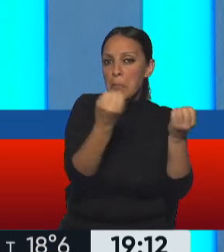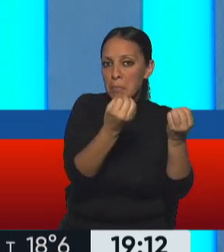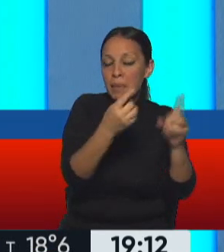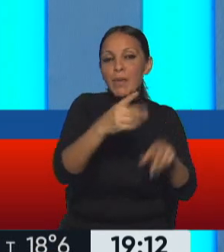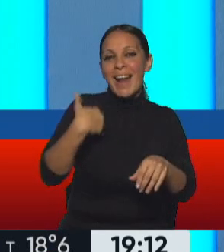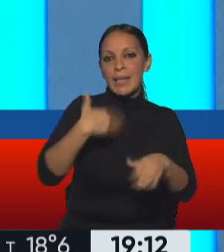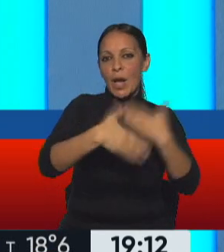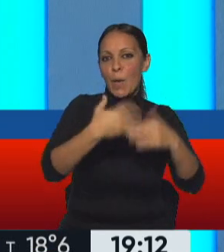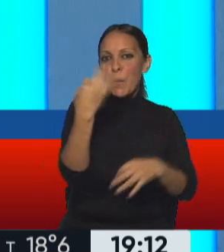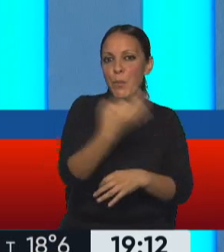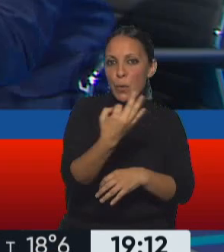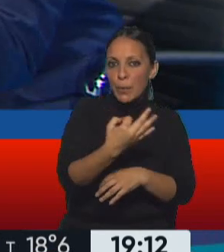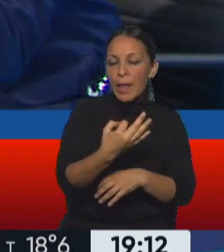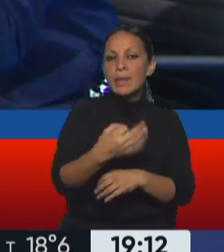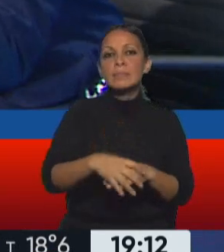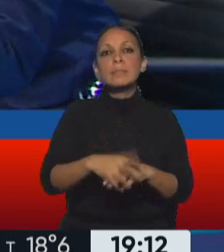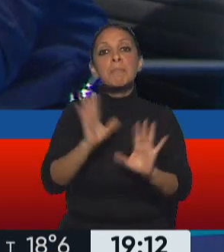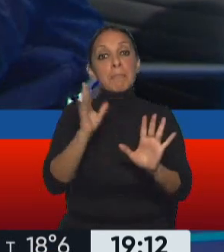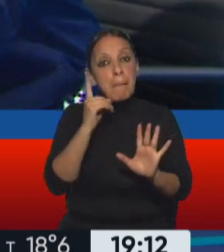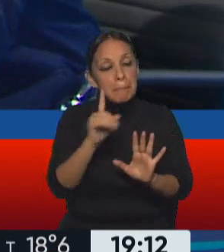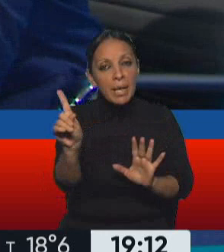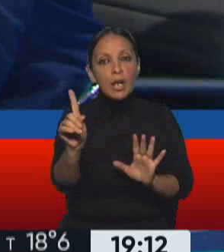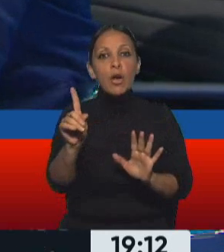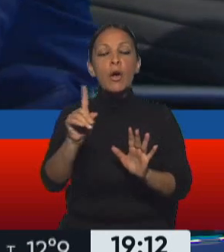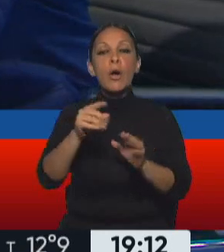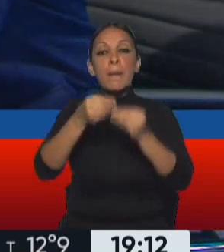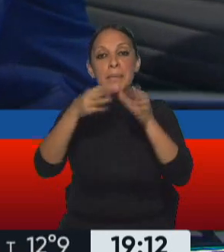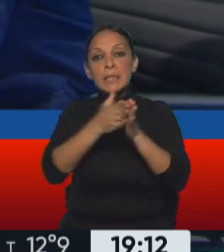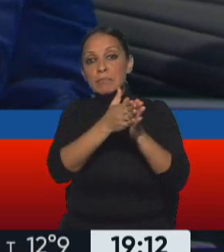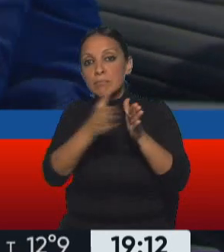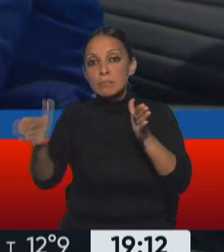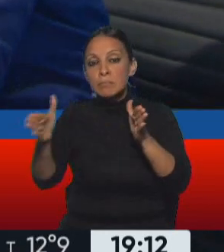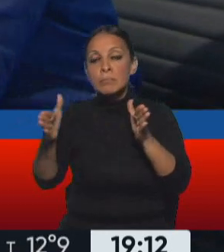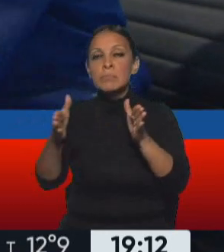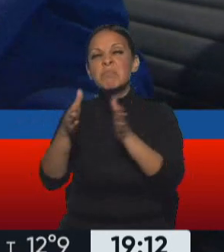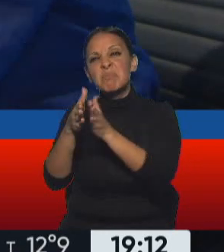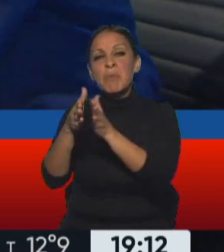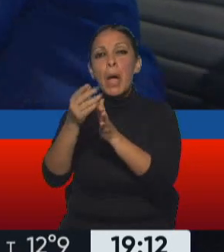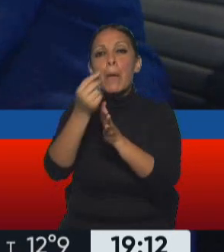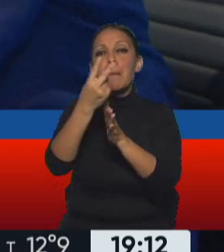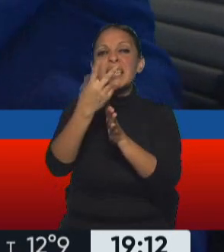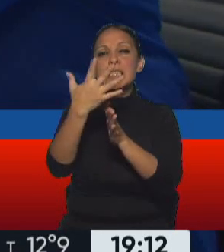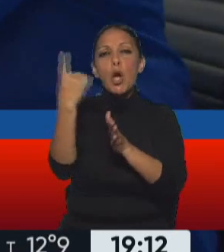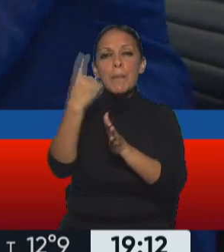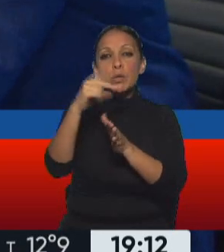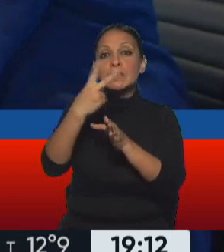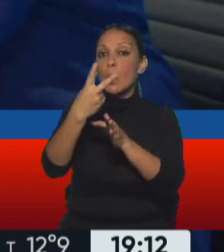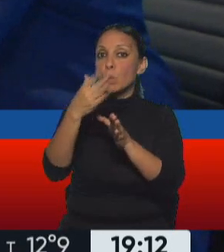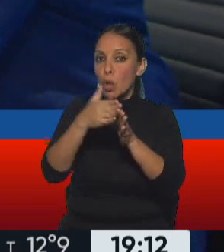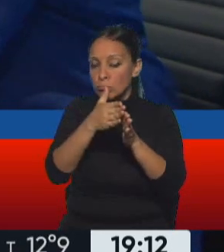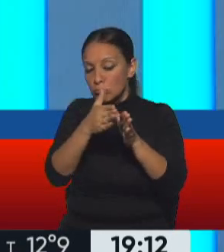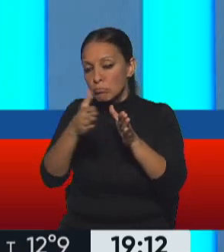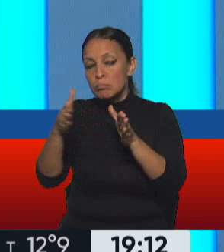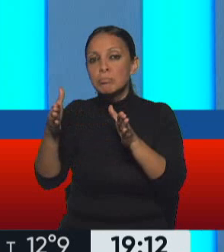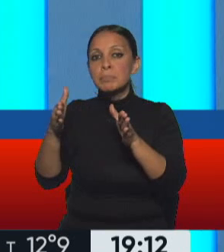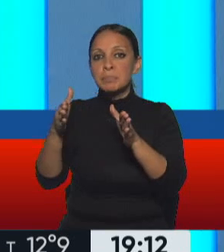quizá irse con una diferencia mucho más holgada pero a partir de los 25 minutos por decir un número de la media hora